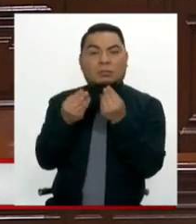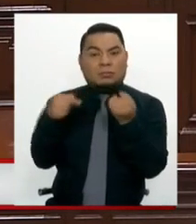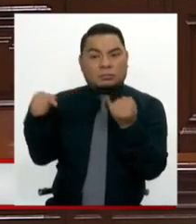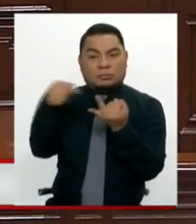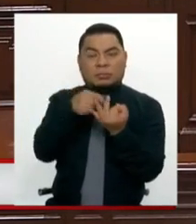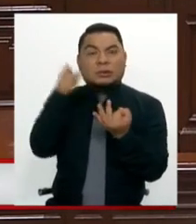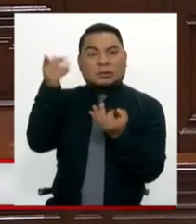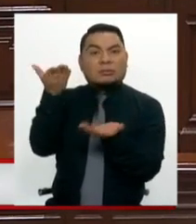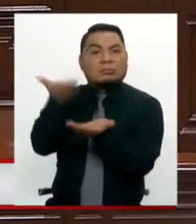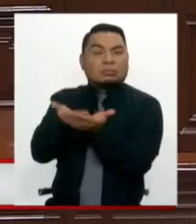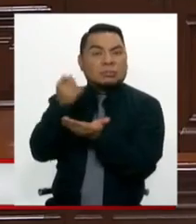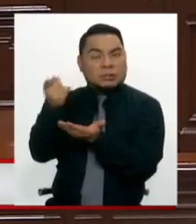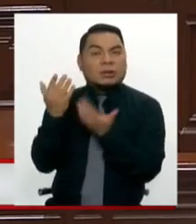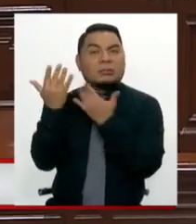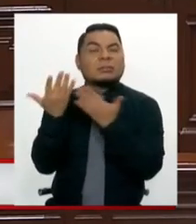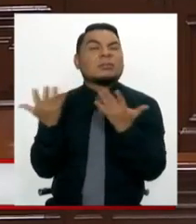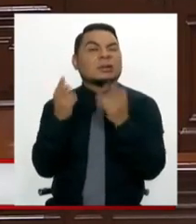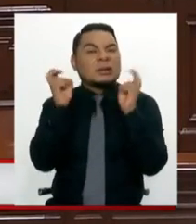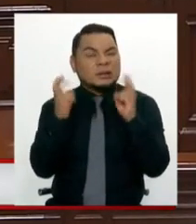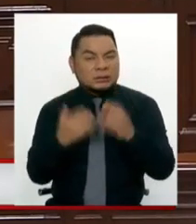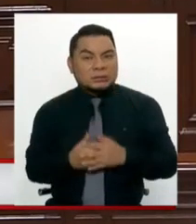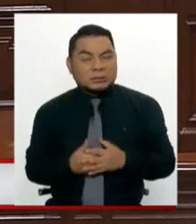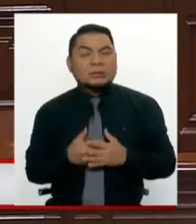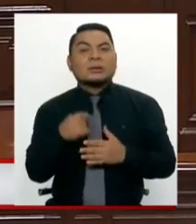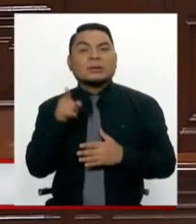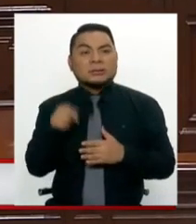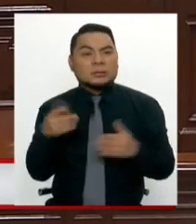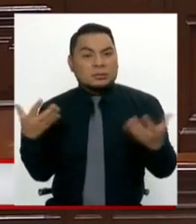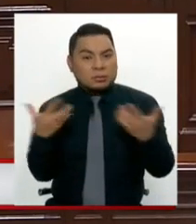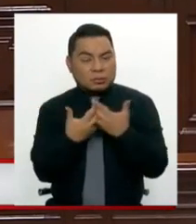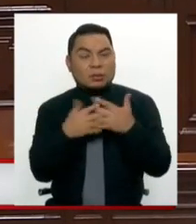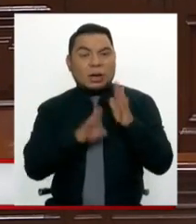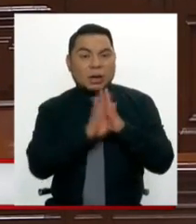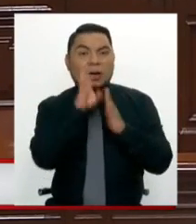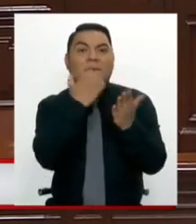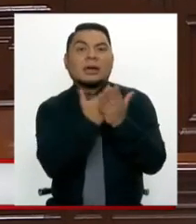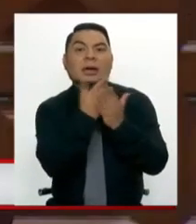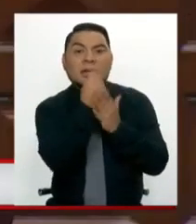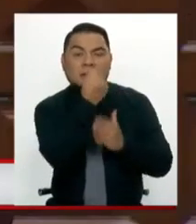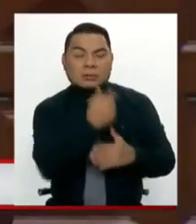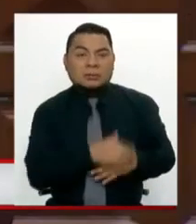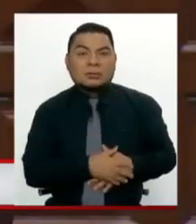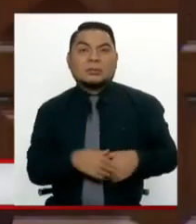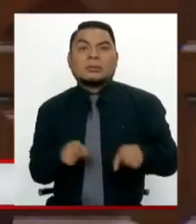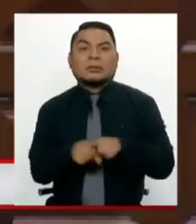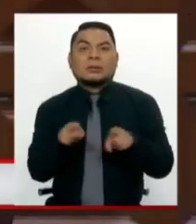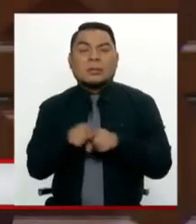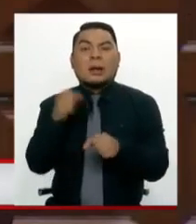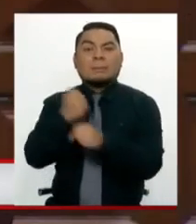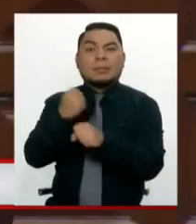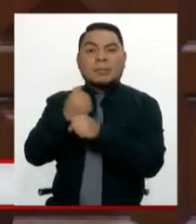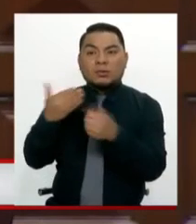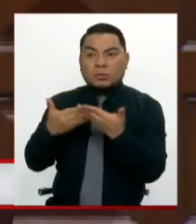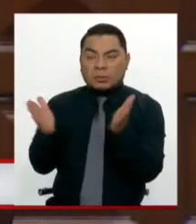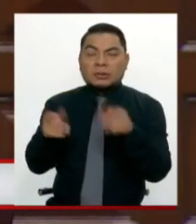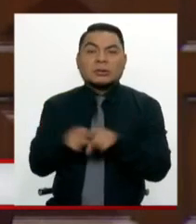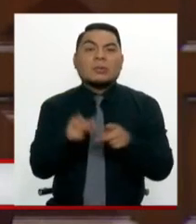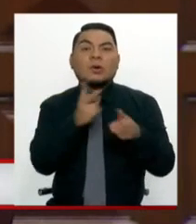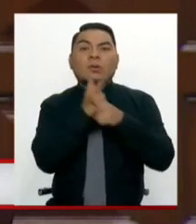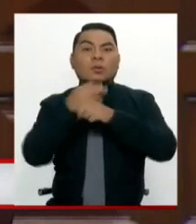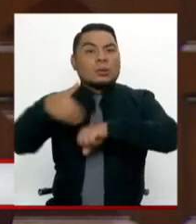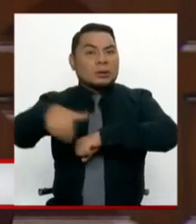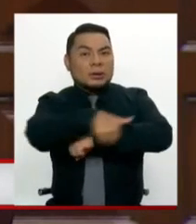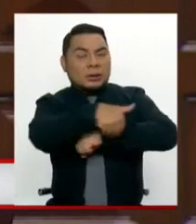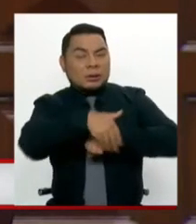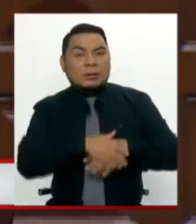están comprendidos y son concordantes con la reactivación económica, la generación de empleo, la seguridad